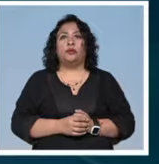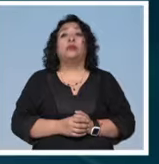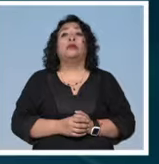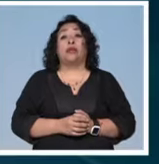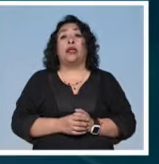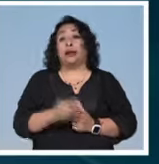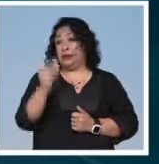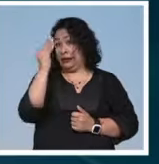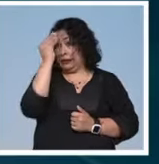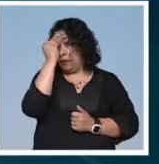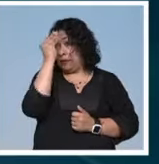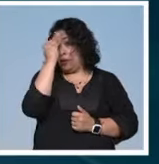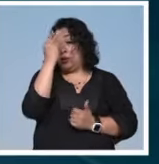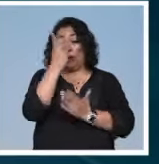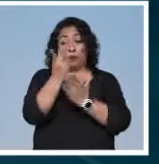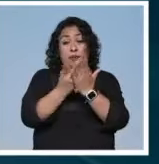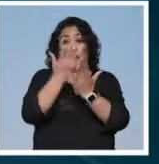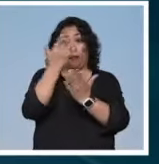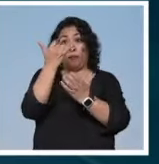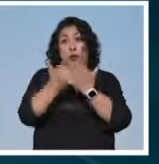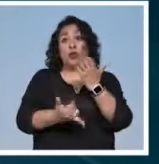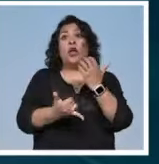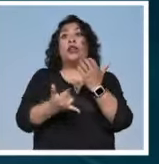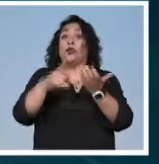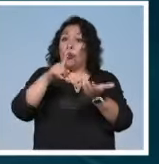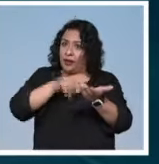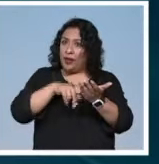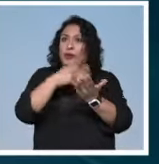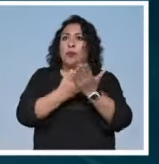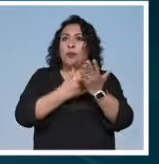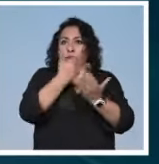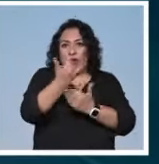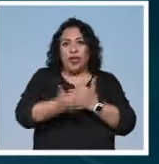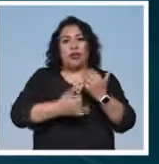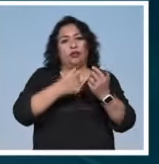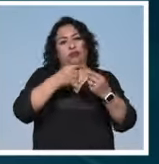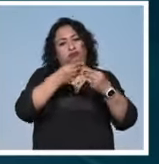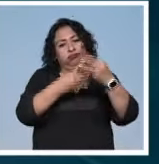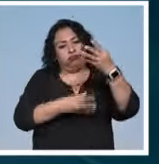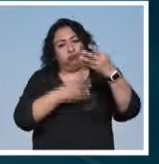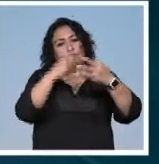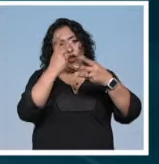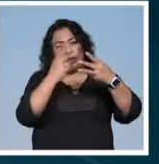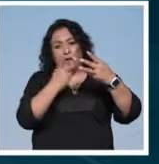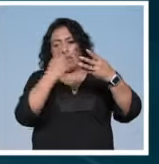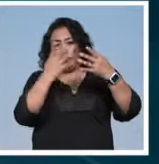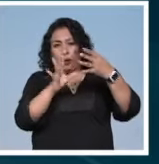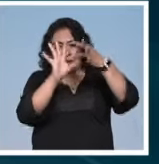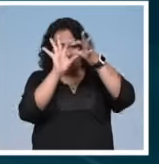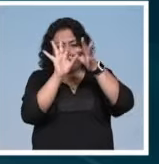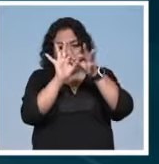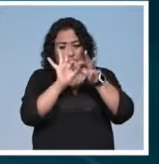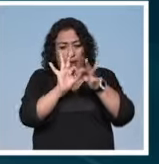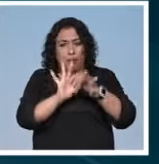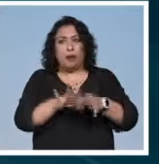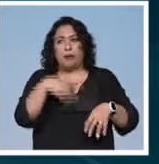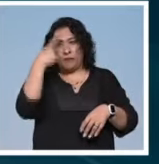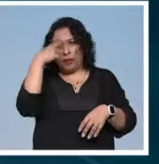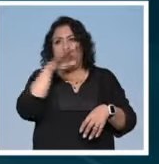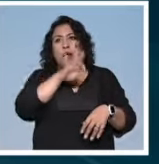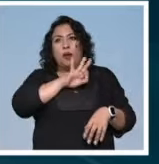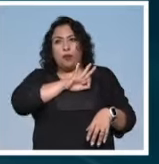Pues Chapultepec es un proyecto de proyectos. Son muchos proyectos que van uniéndose para